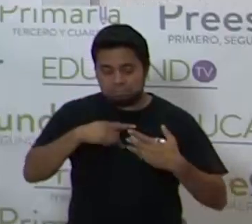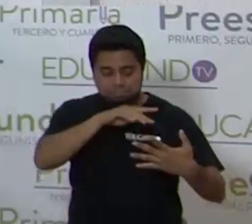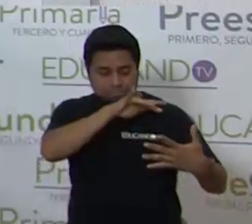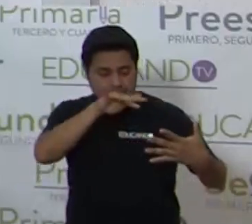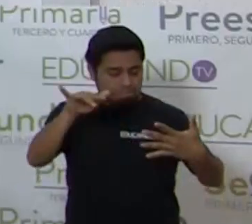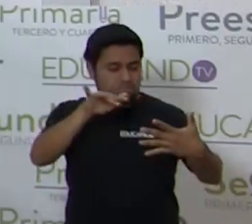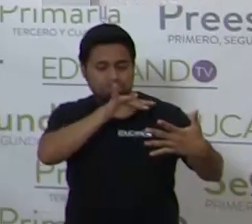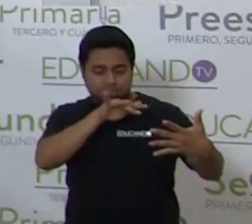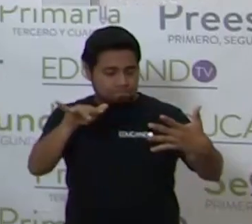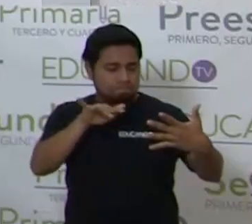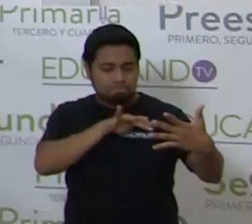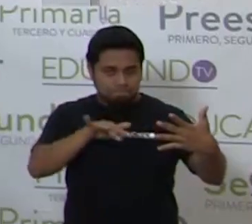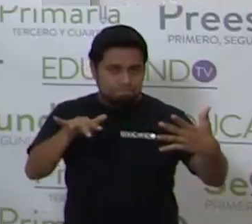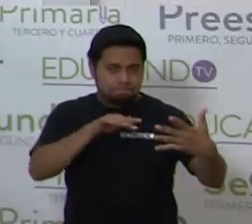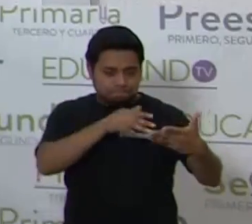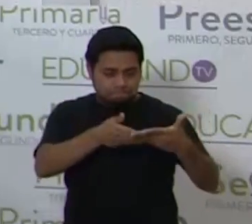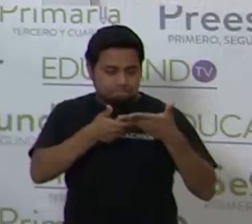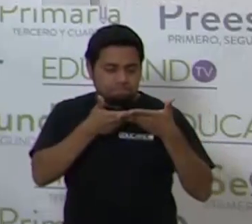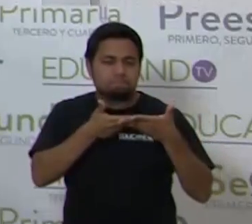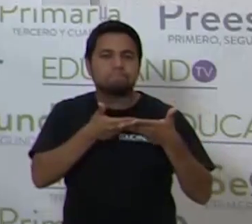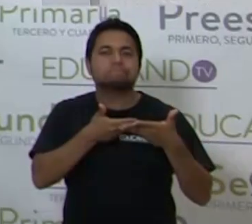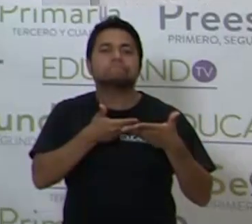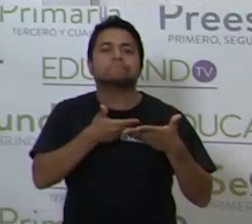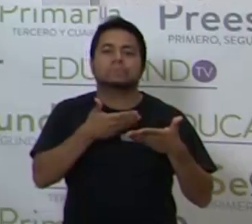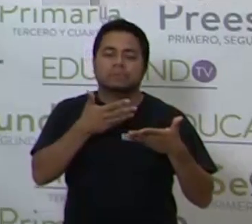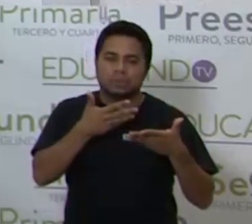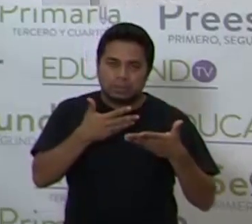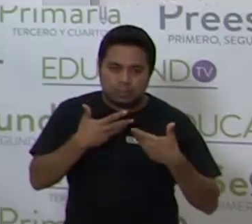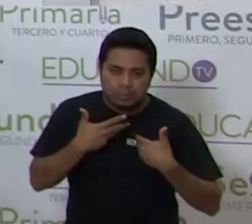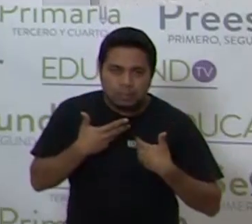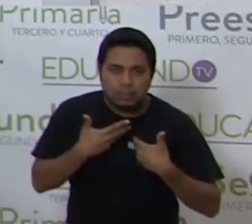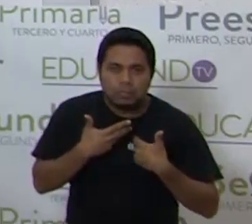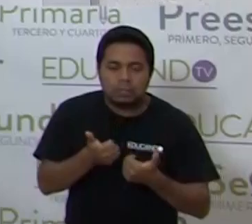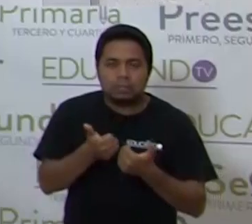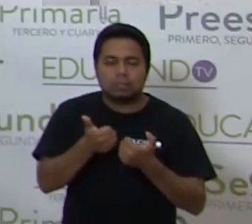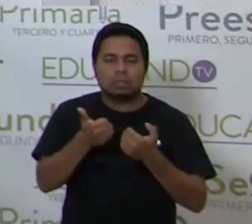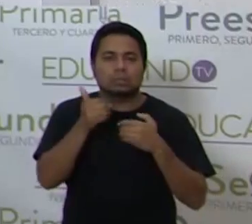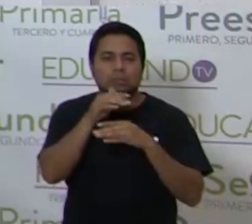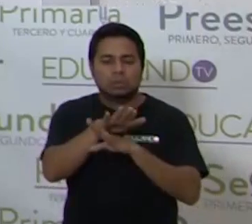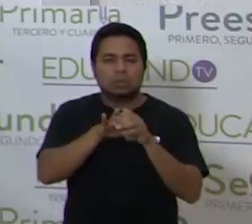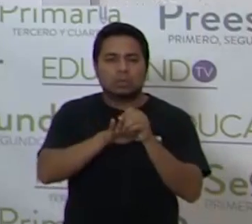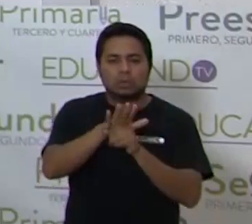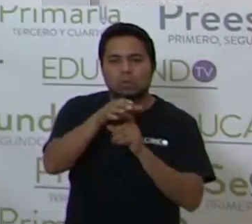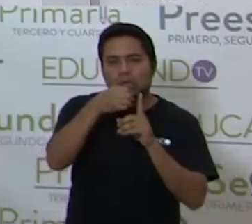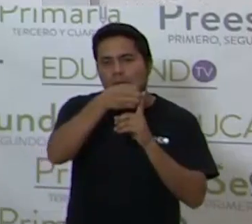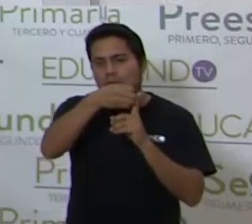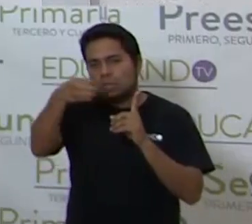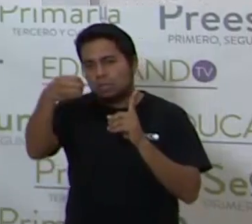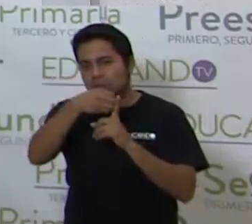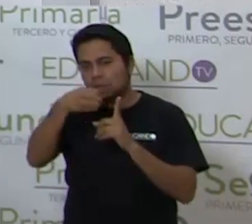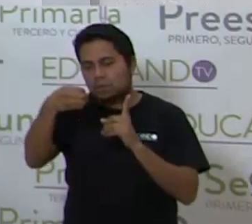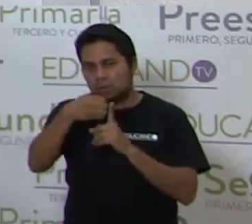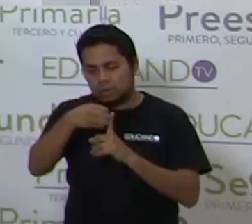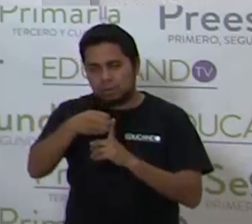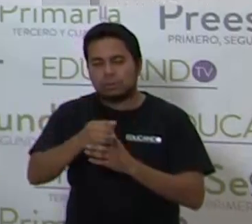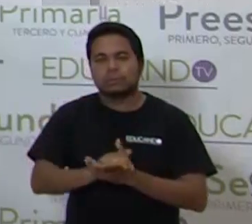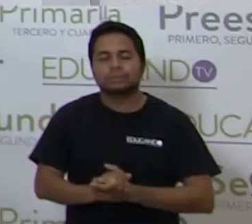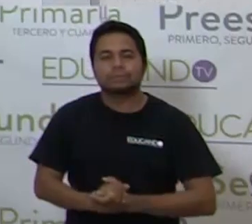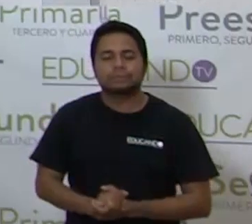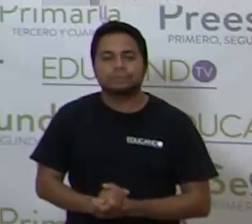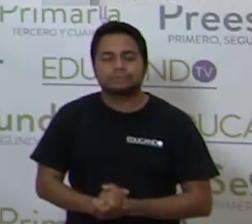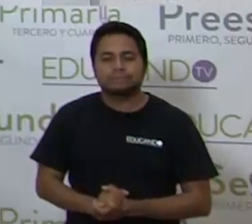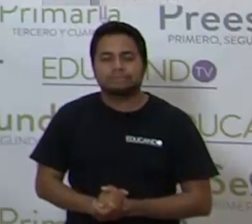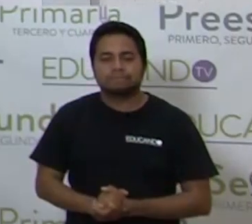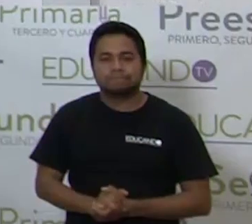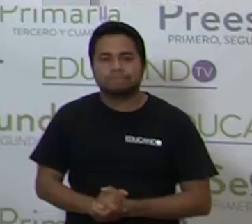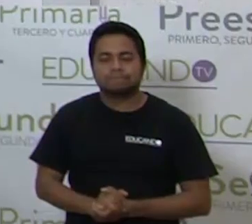el receptor de la información, por supuesto, tenga un referente y sobre todo tenga la particularidad de dicha indicación. Ahora